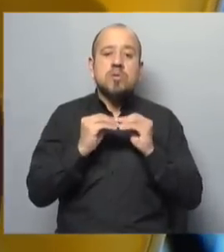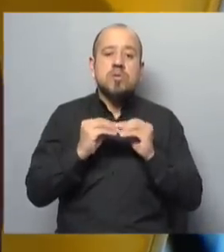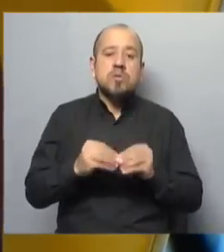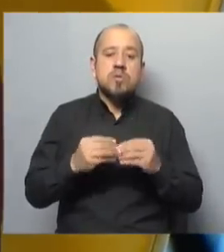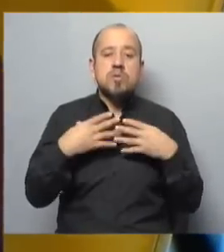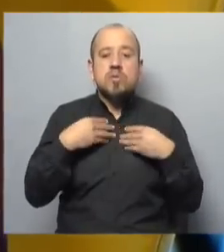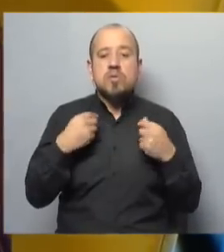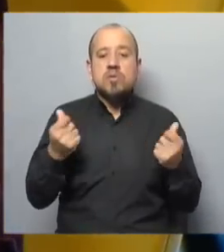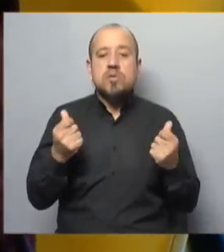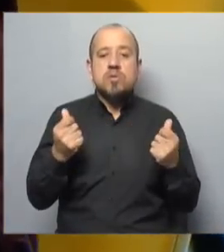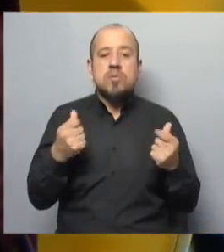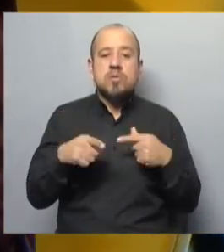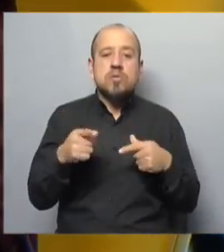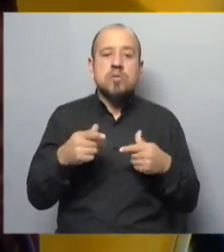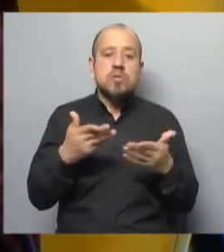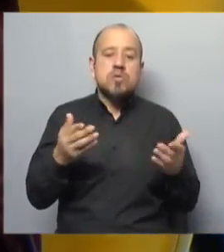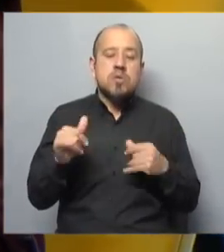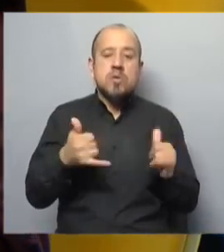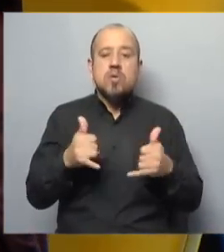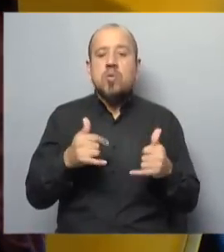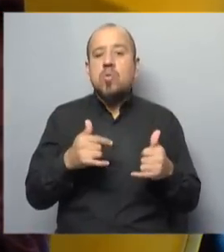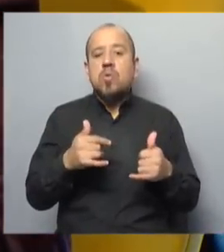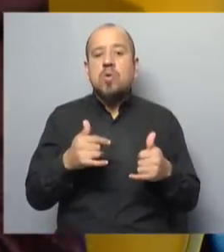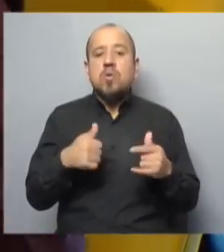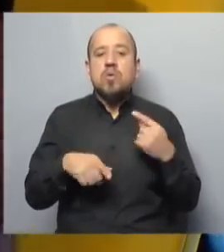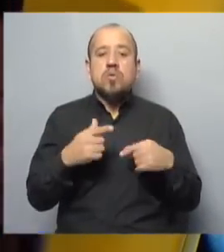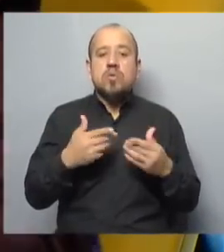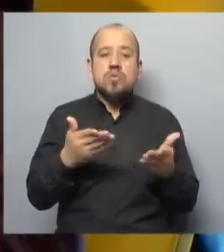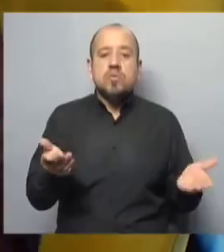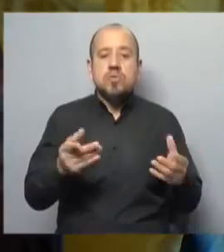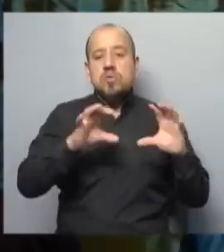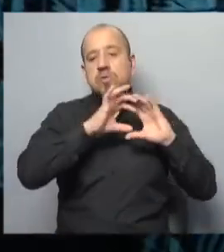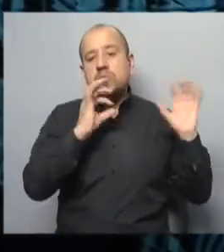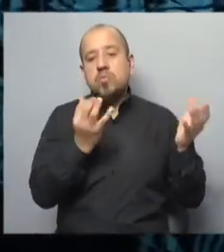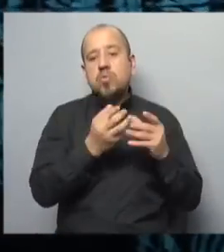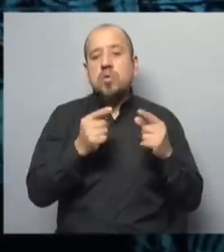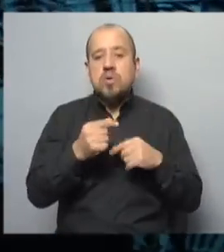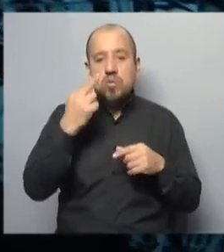sintieron estamos hablando de un jugador que es una figura mundial